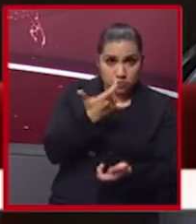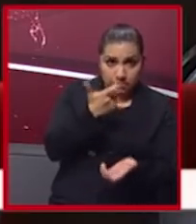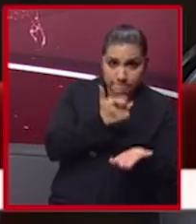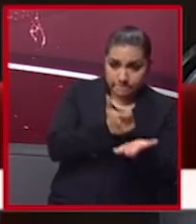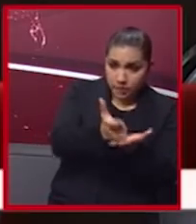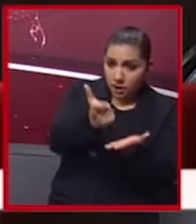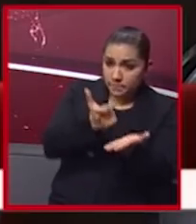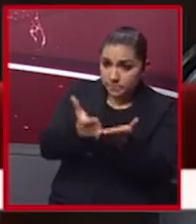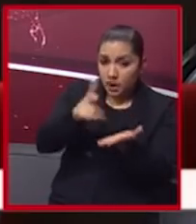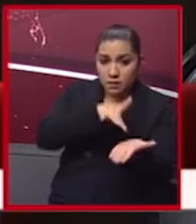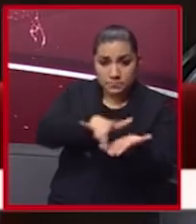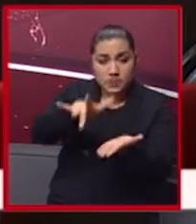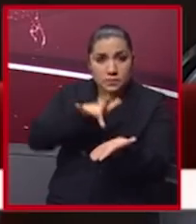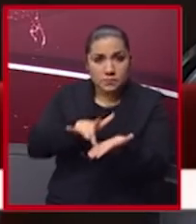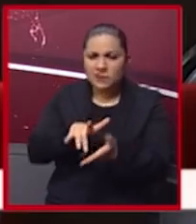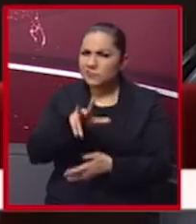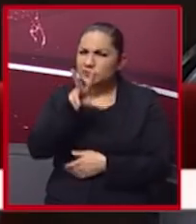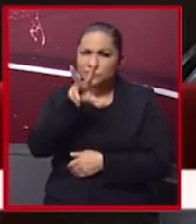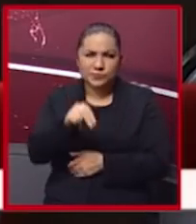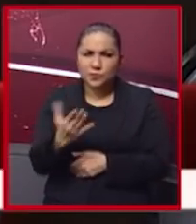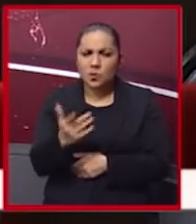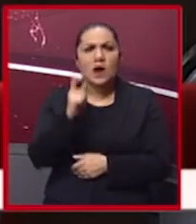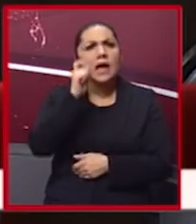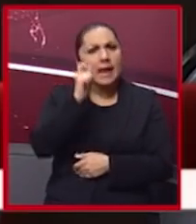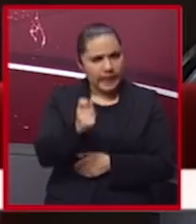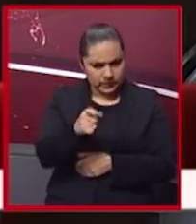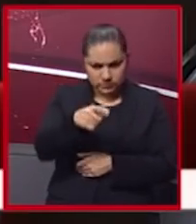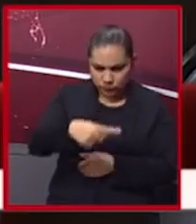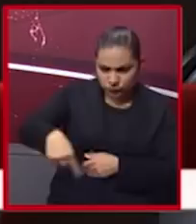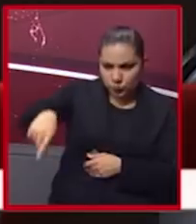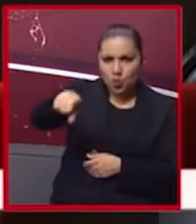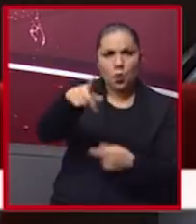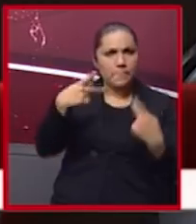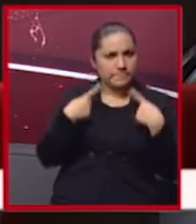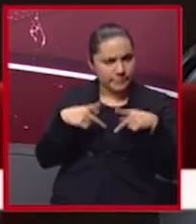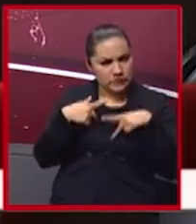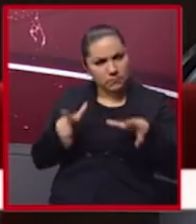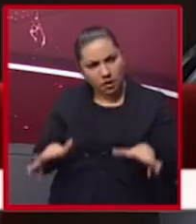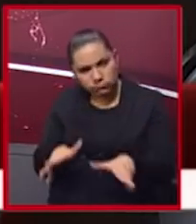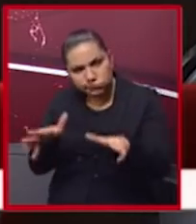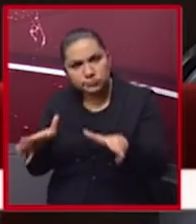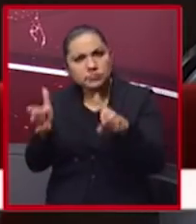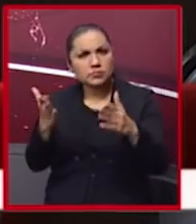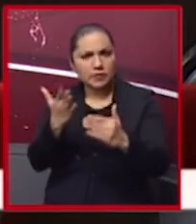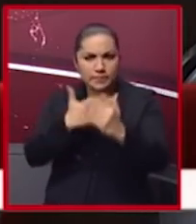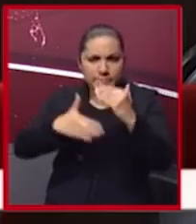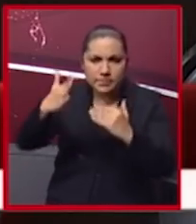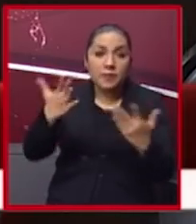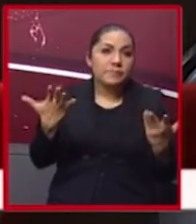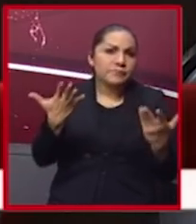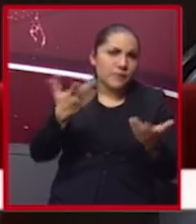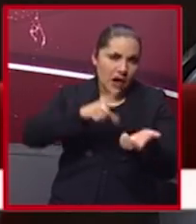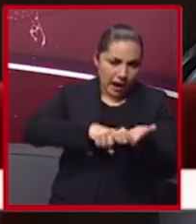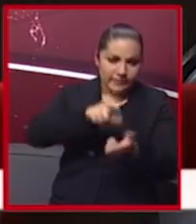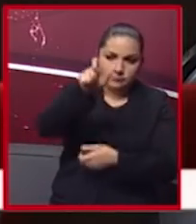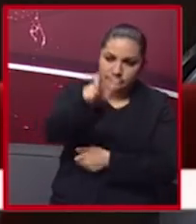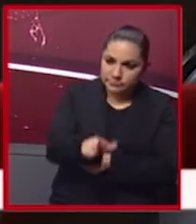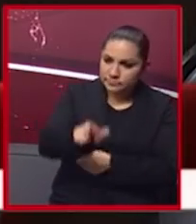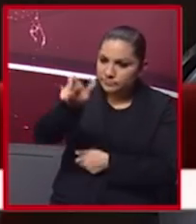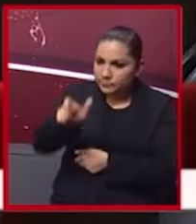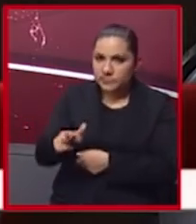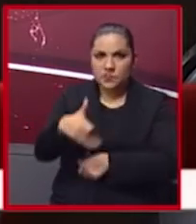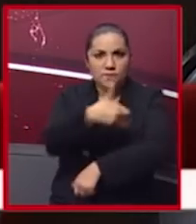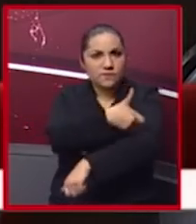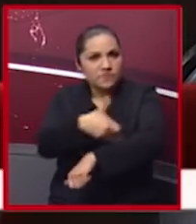lado, y por otro lado un motivo psicológico, familiar. La idea era, la gran mayoría de